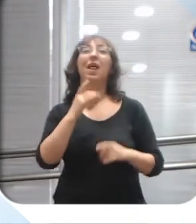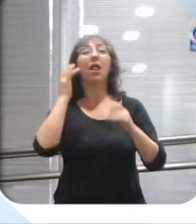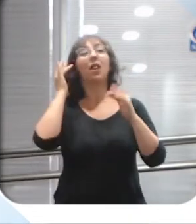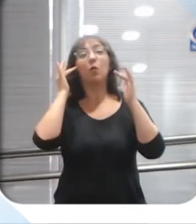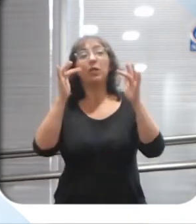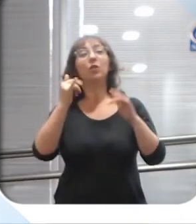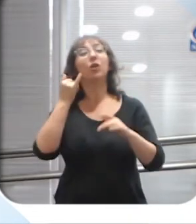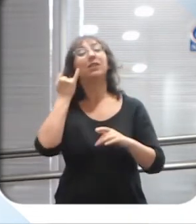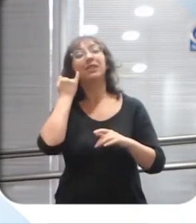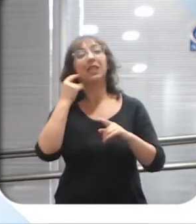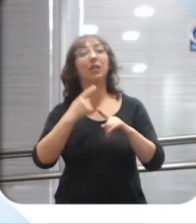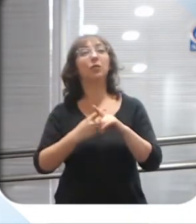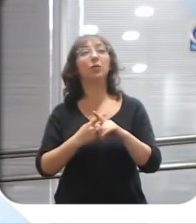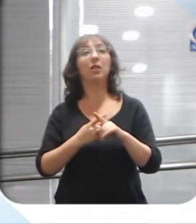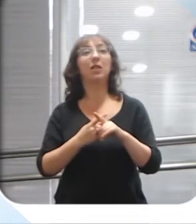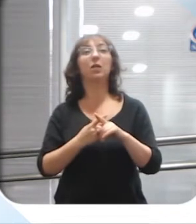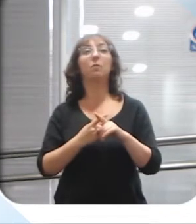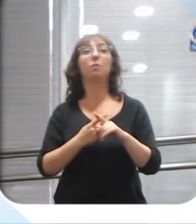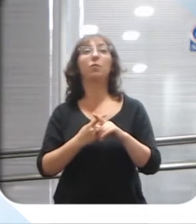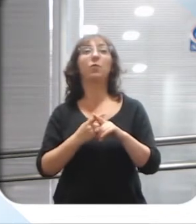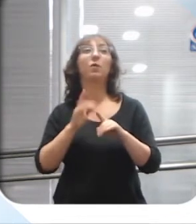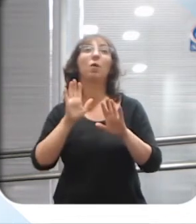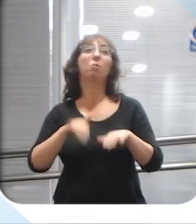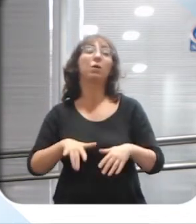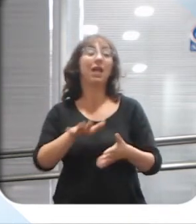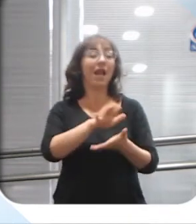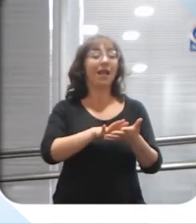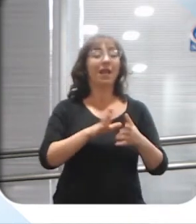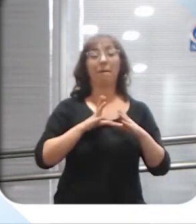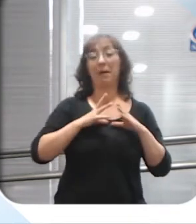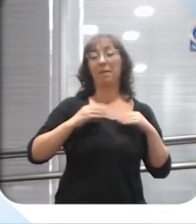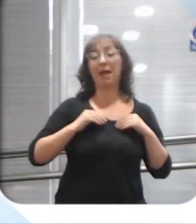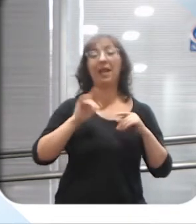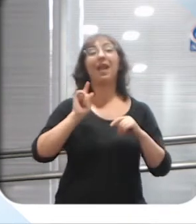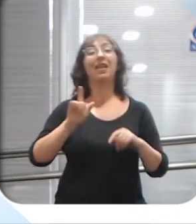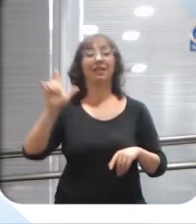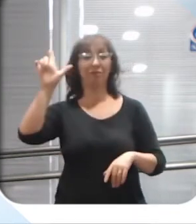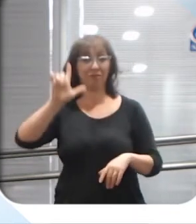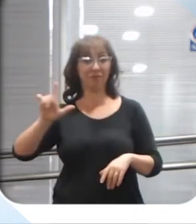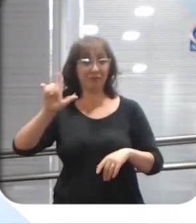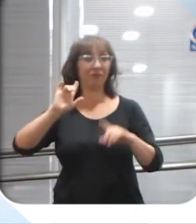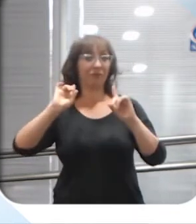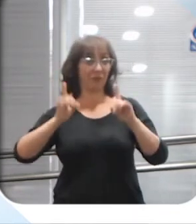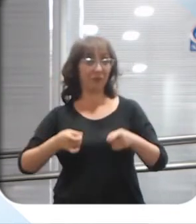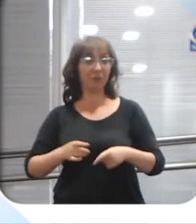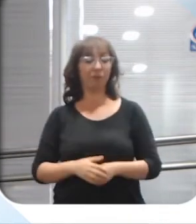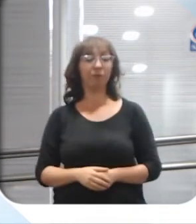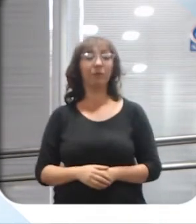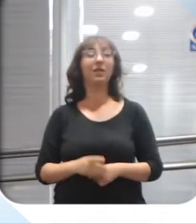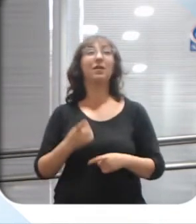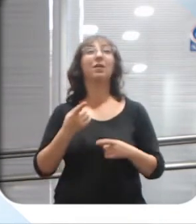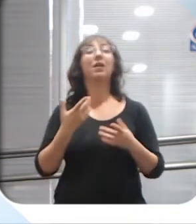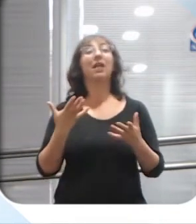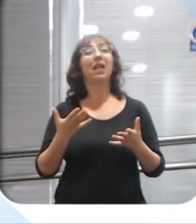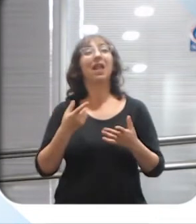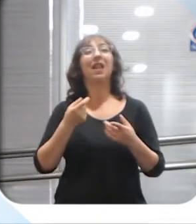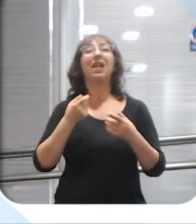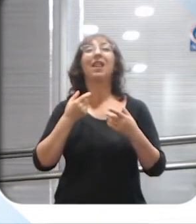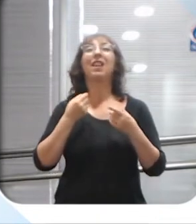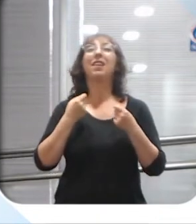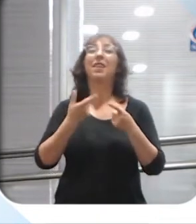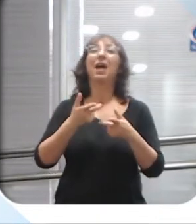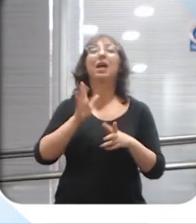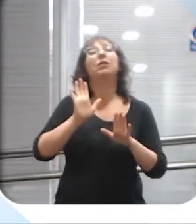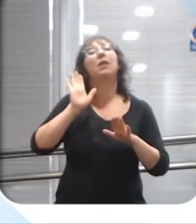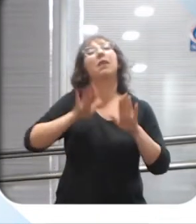educación sexual tanto en el área primaria como secundaria también, pero a veces muchas veces queda a